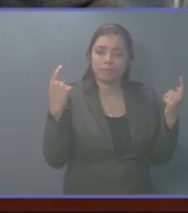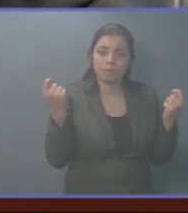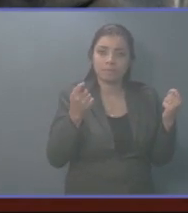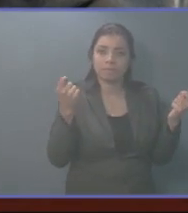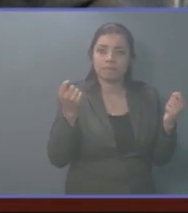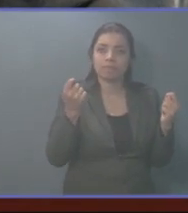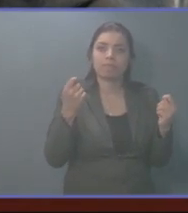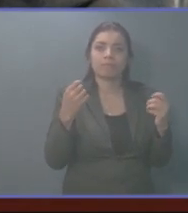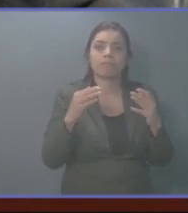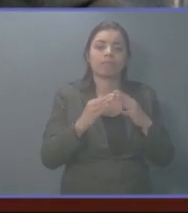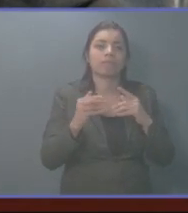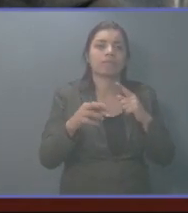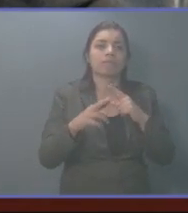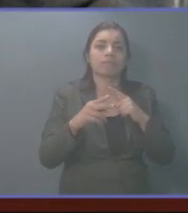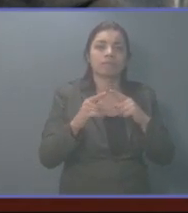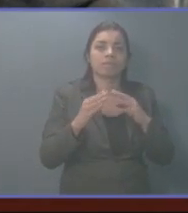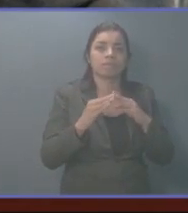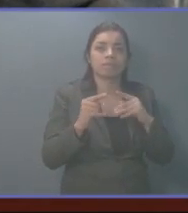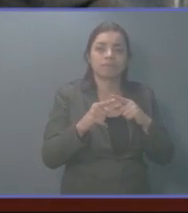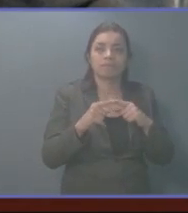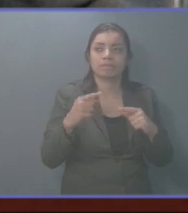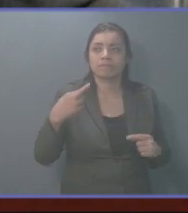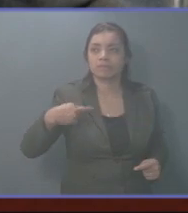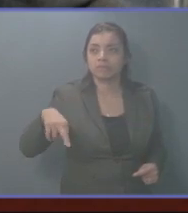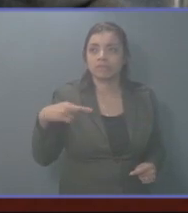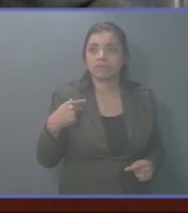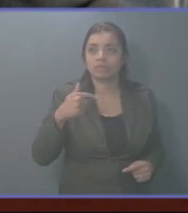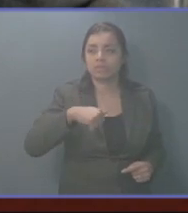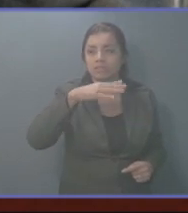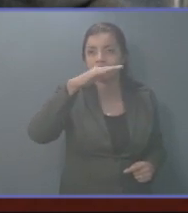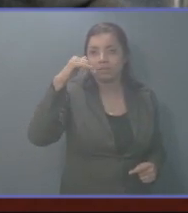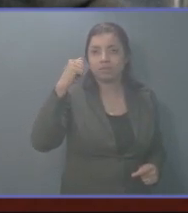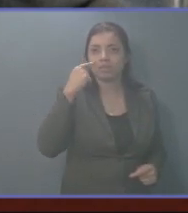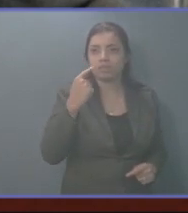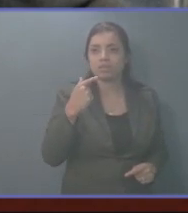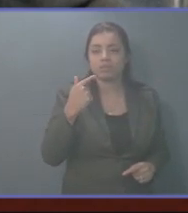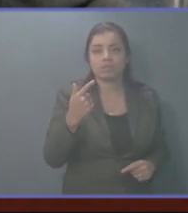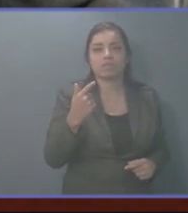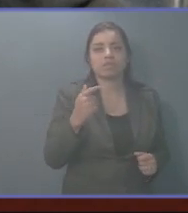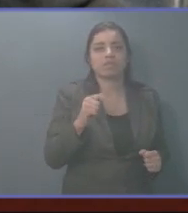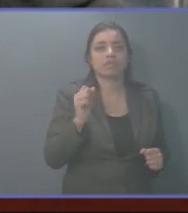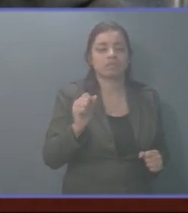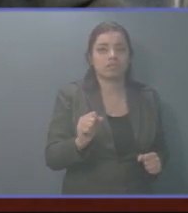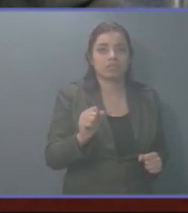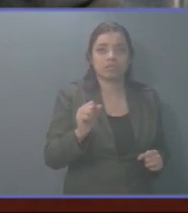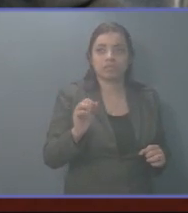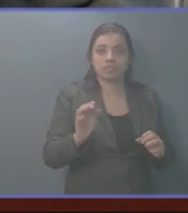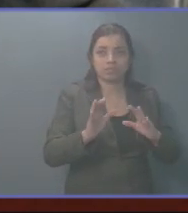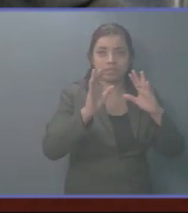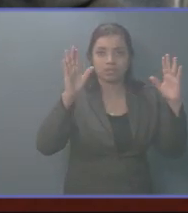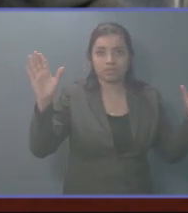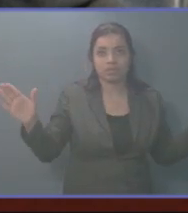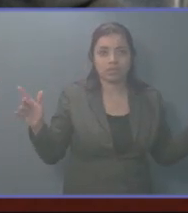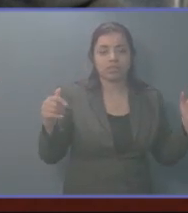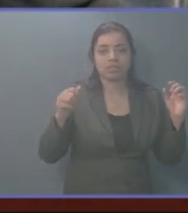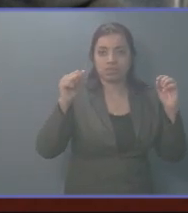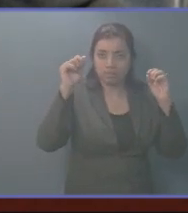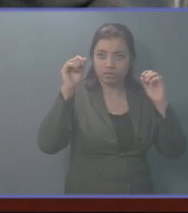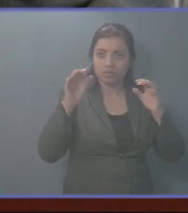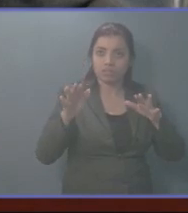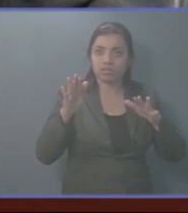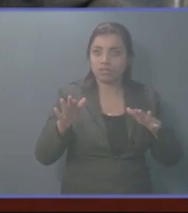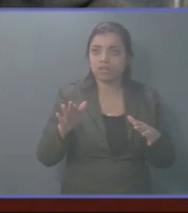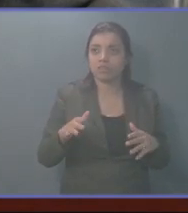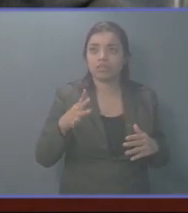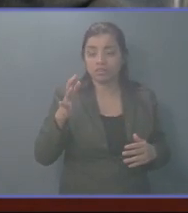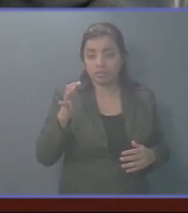religioso en los miles de fieles que llegan desde distintos puntos del país con el fin de recordar la pasión, muerte y resurrección de Jesús, dar gracias por milagros recibidos simplemente por